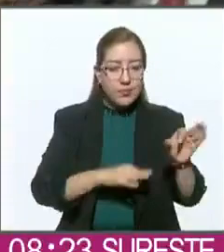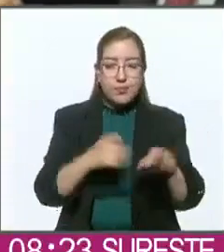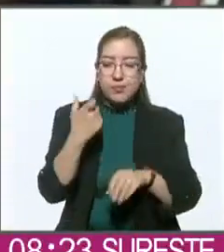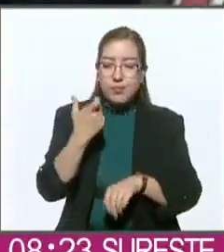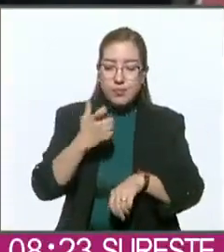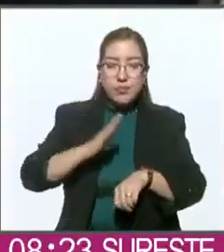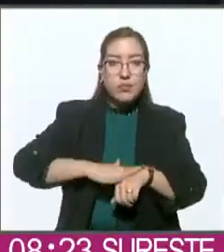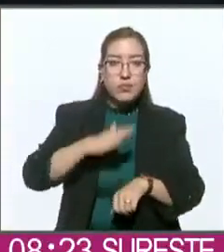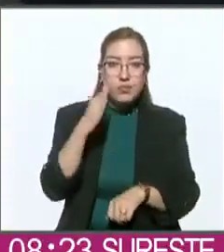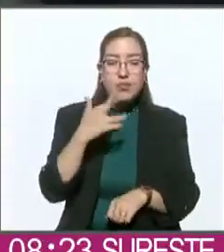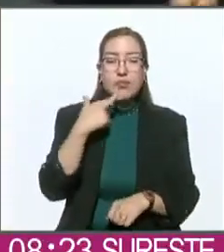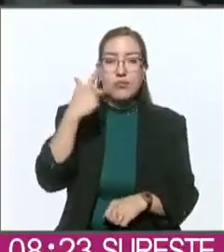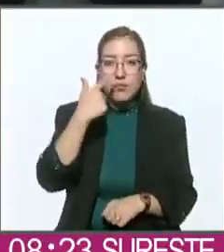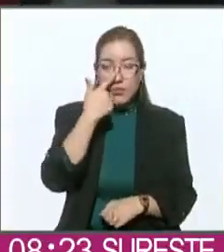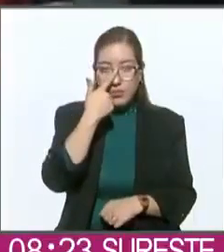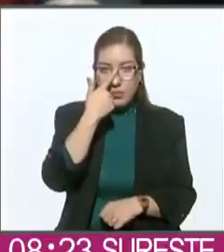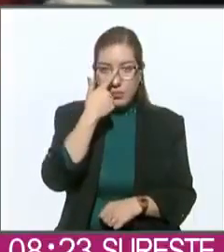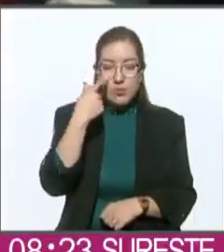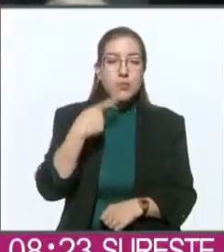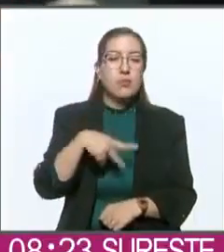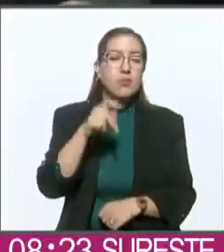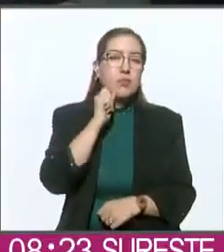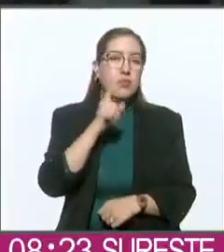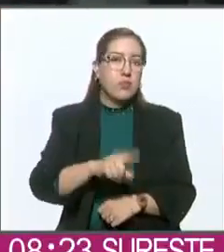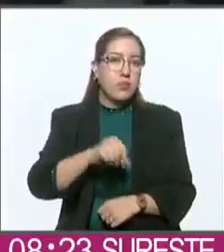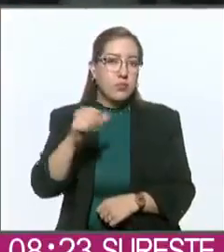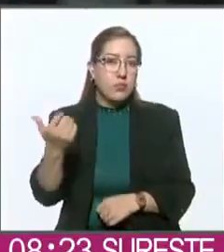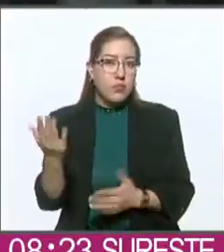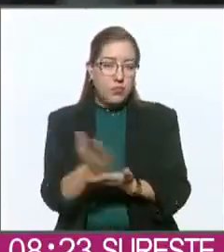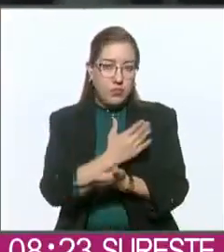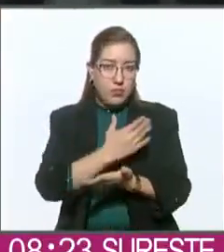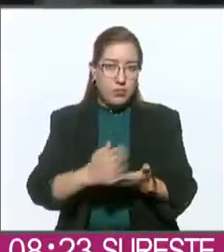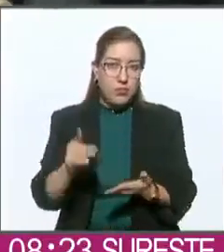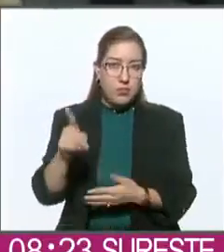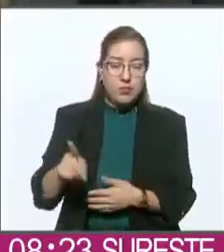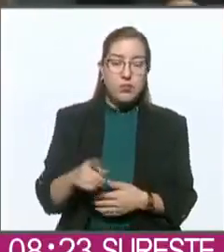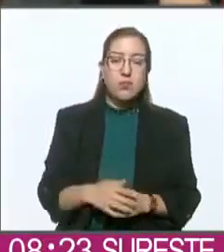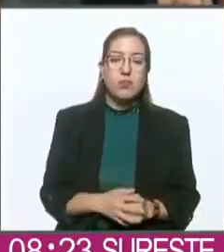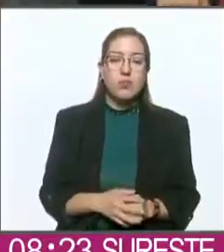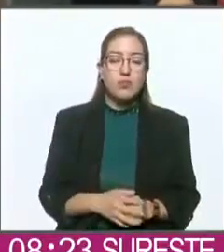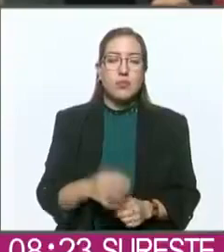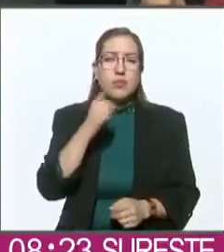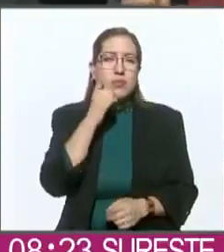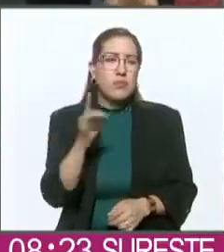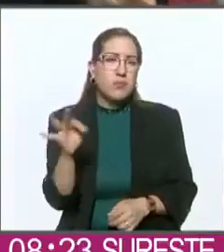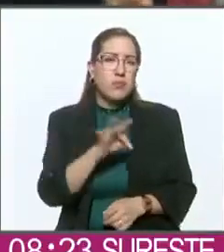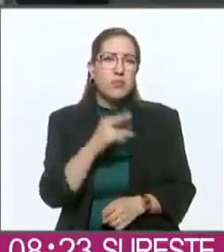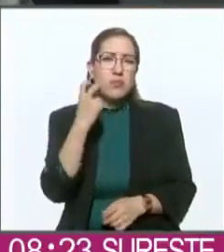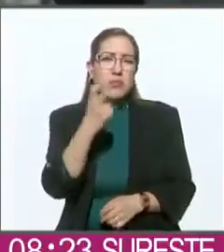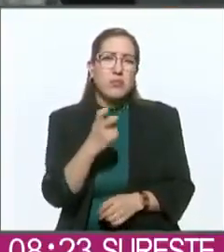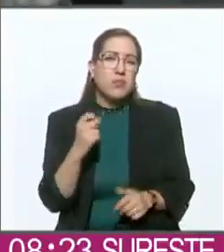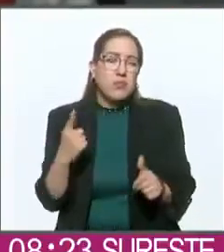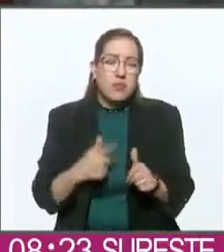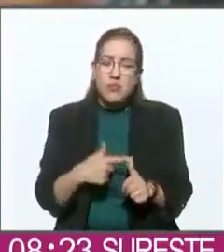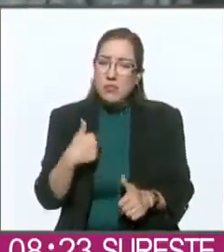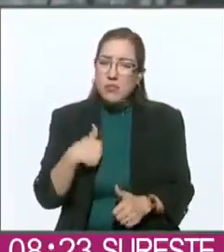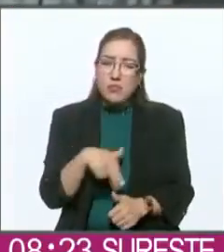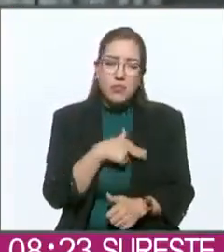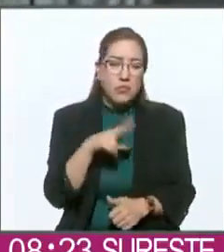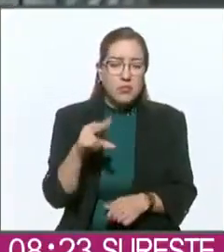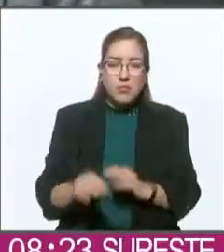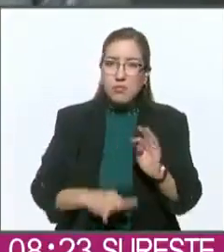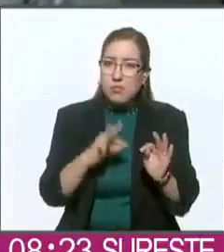salarios. Pero por el otro lado, seguramente la oposición hará hincapié en aquello que consideran no hemos